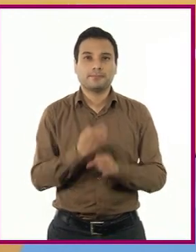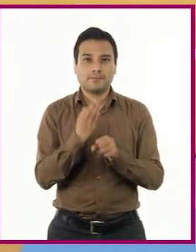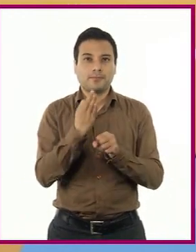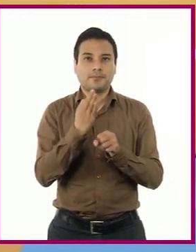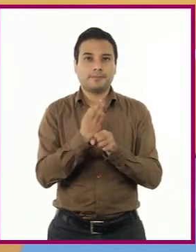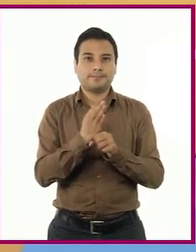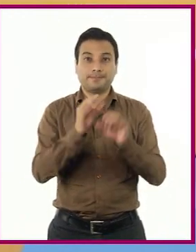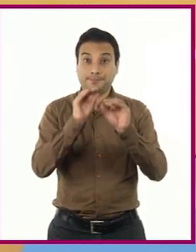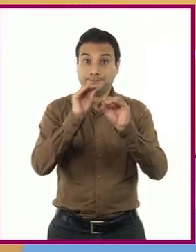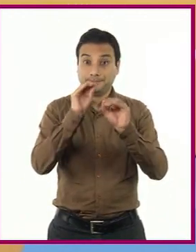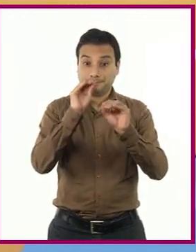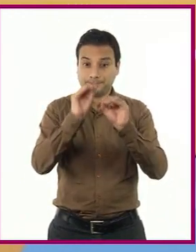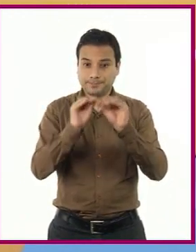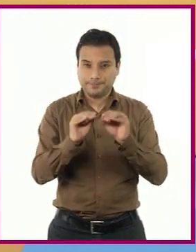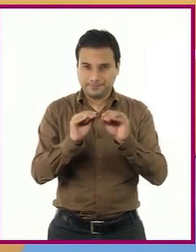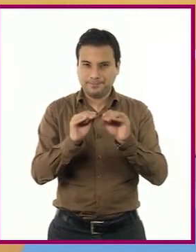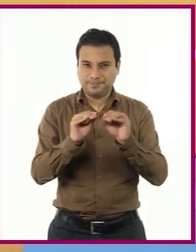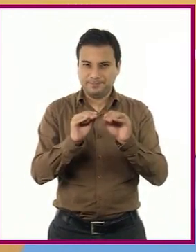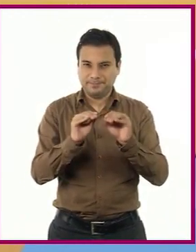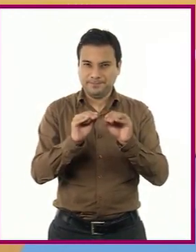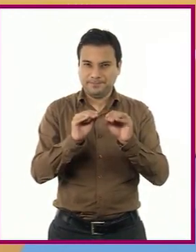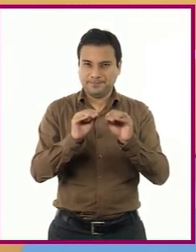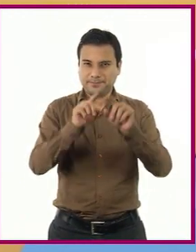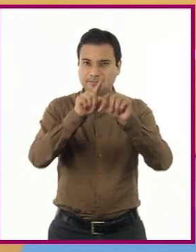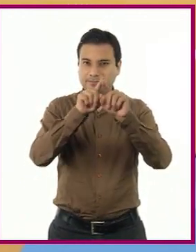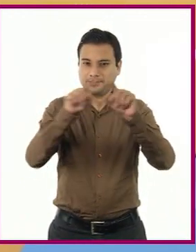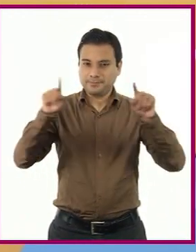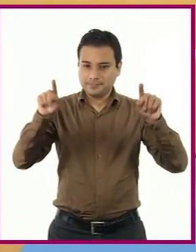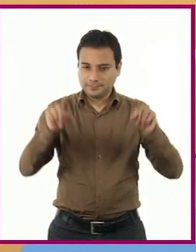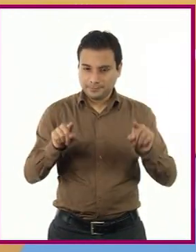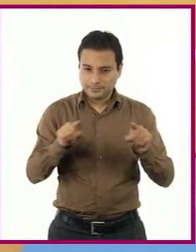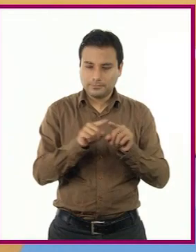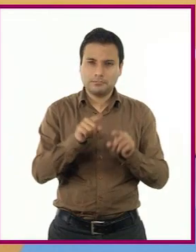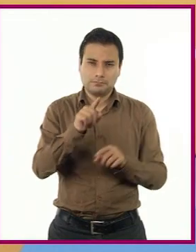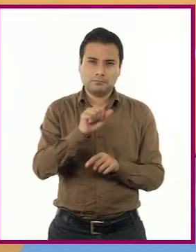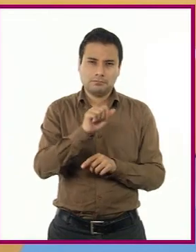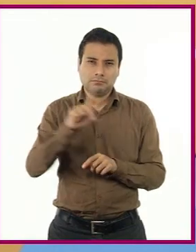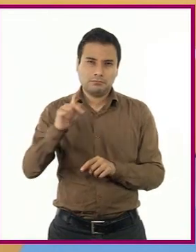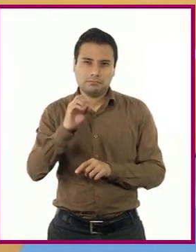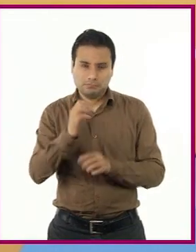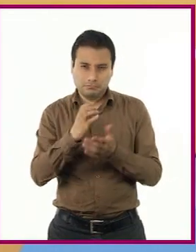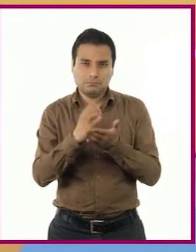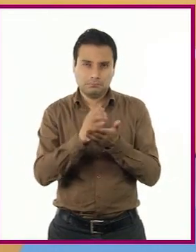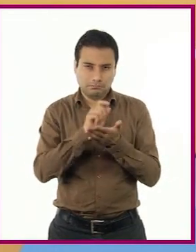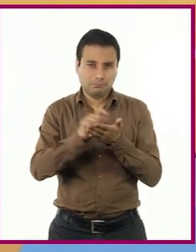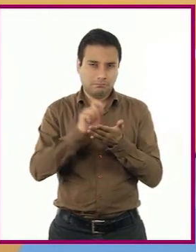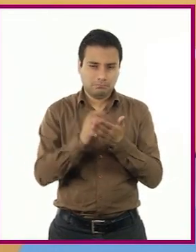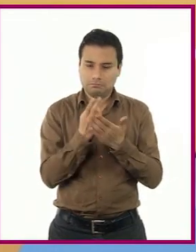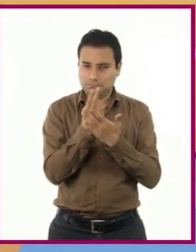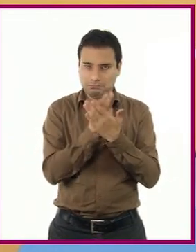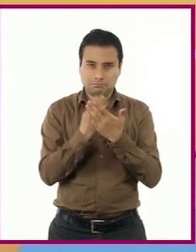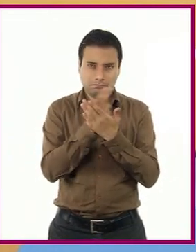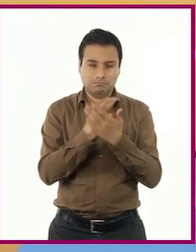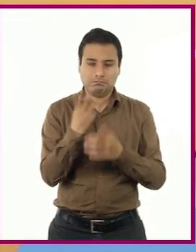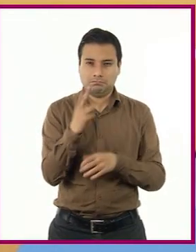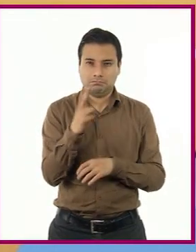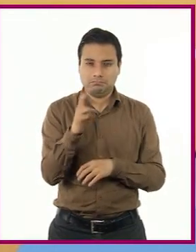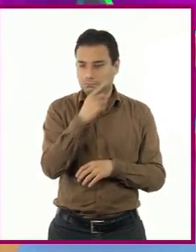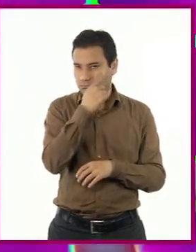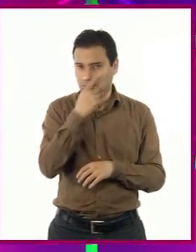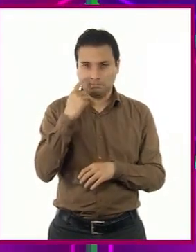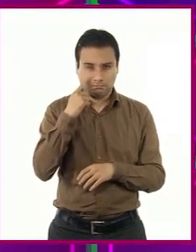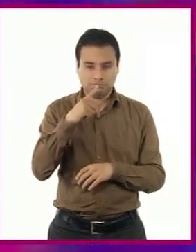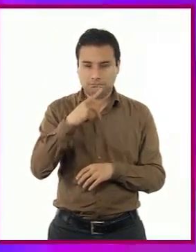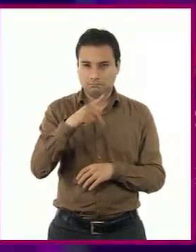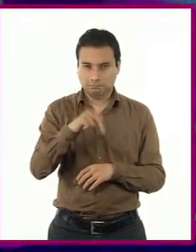un romboide. Pueden usar GeoGebra o su cuaderno de matemáticas de cuadrícula grande o chica con apoyo de su juego